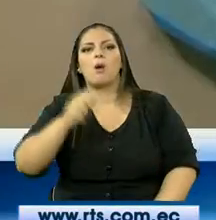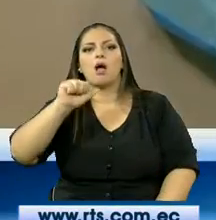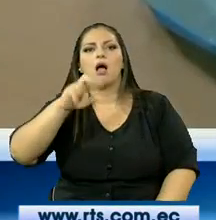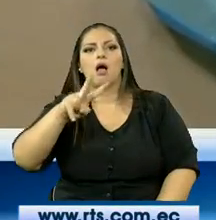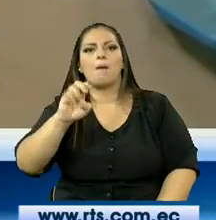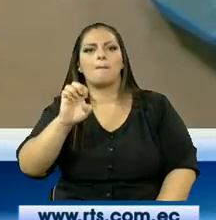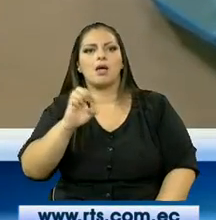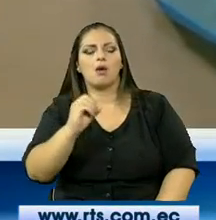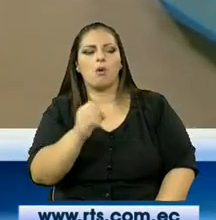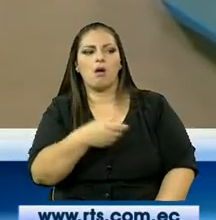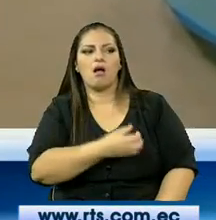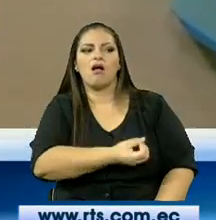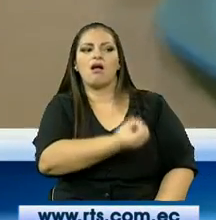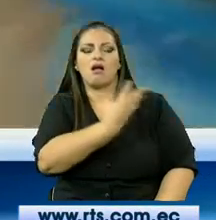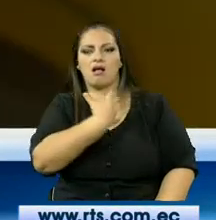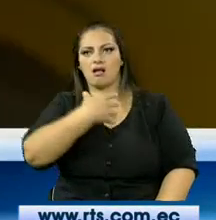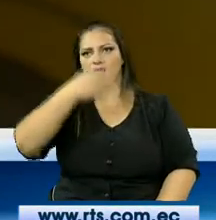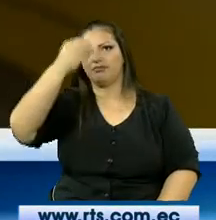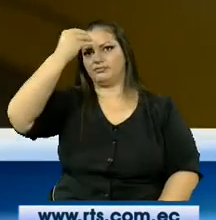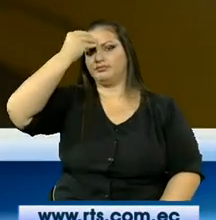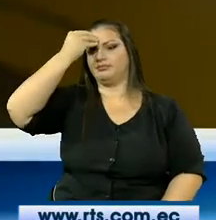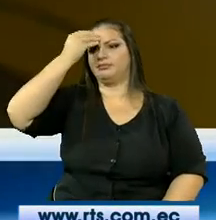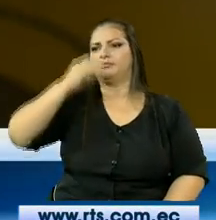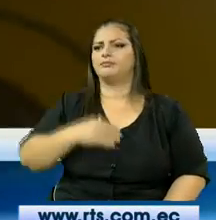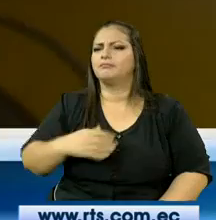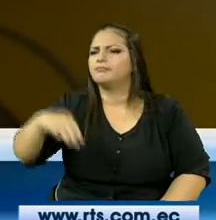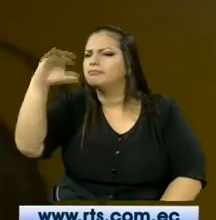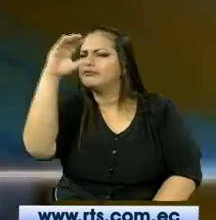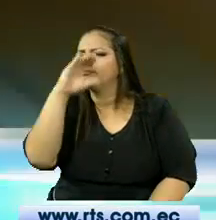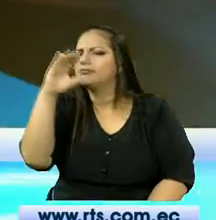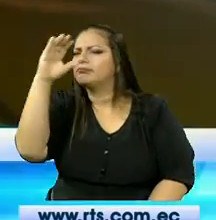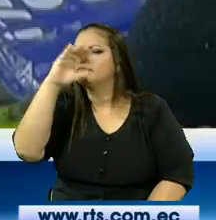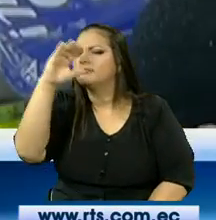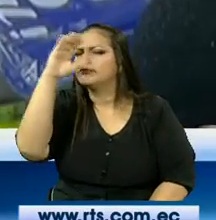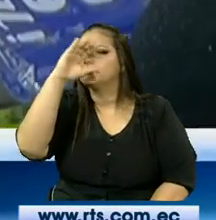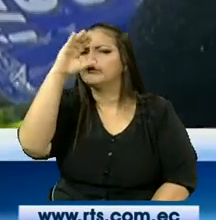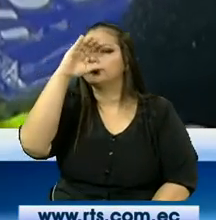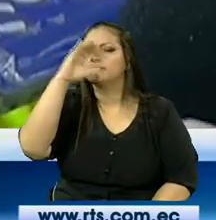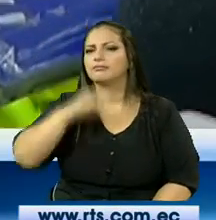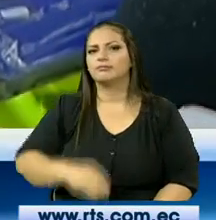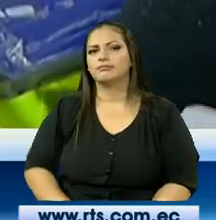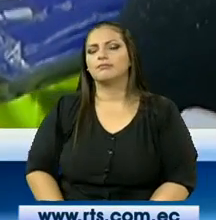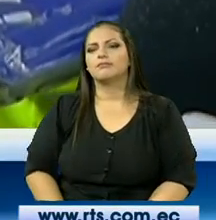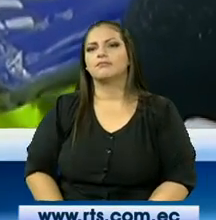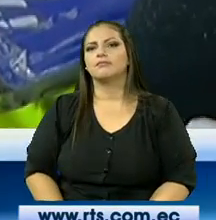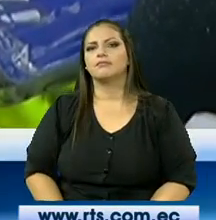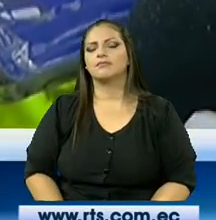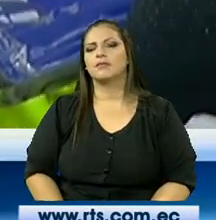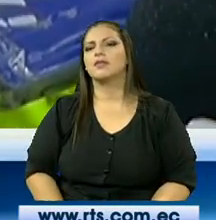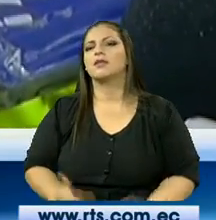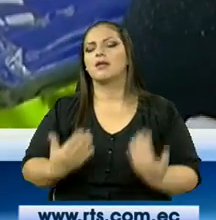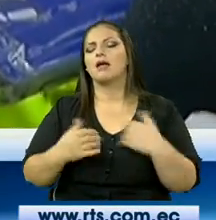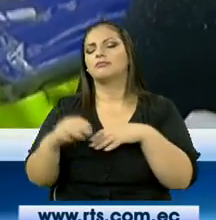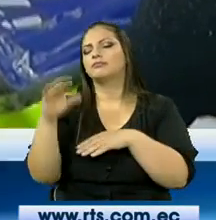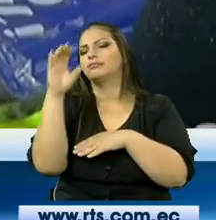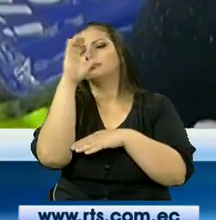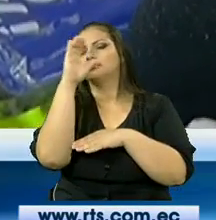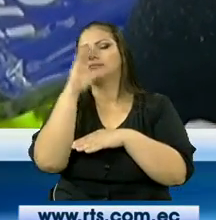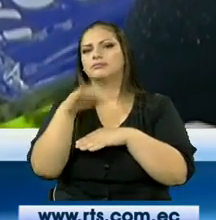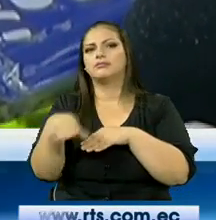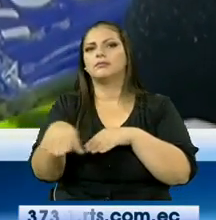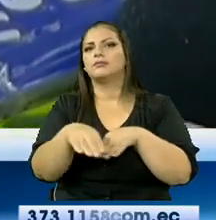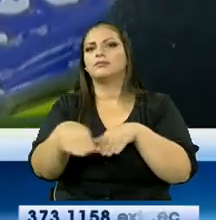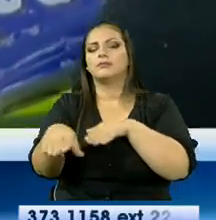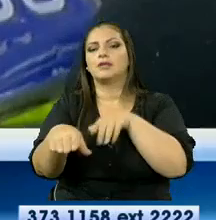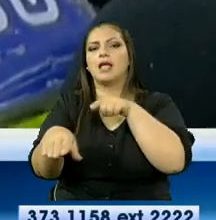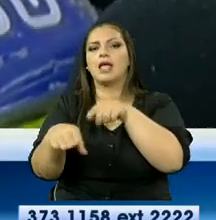a fiscalización, por lo que se coordinó un dispositivo de seguridad, un control, en donde se pudo detener la marcha del